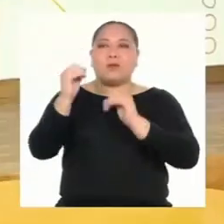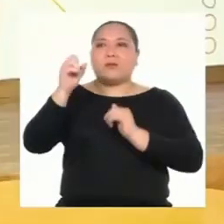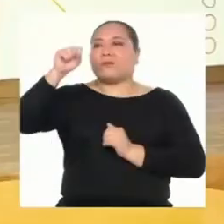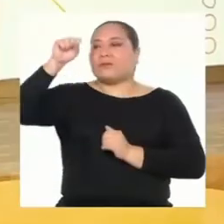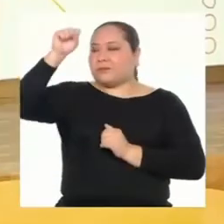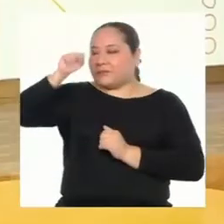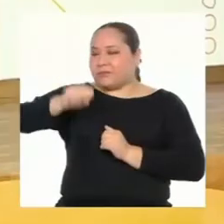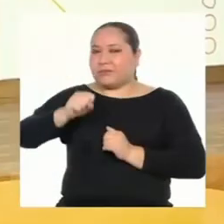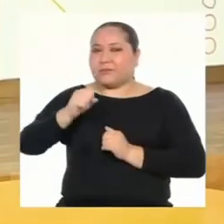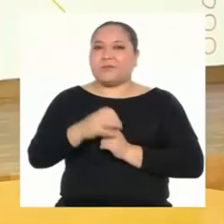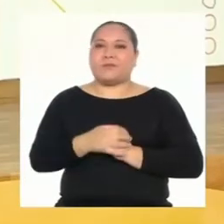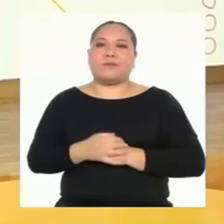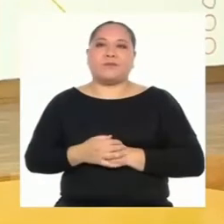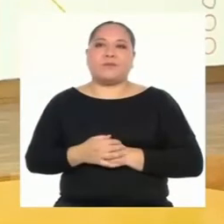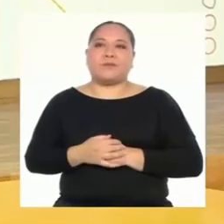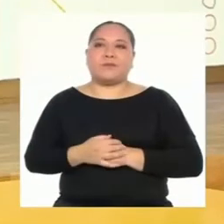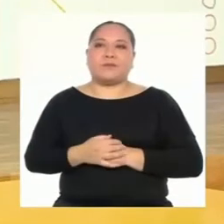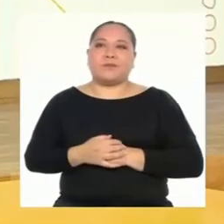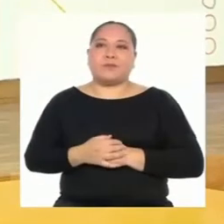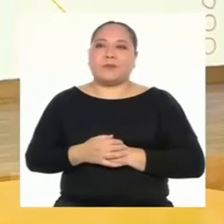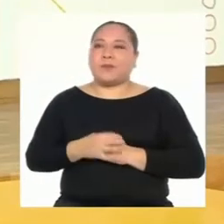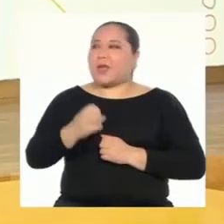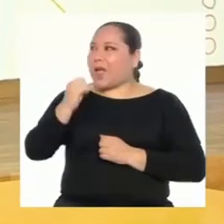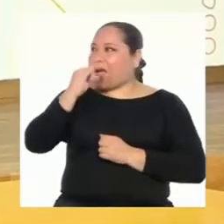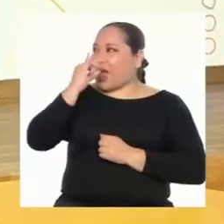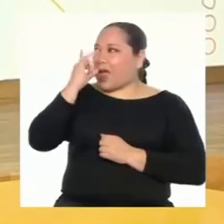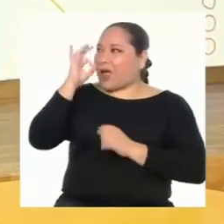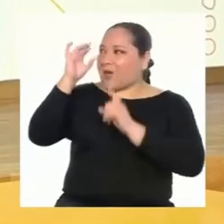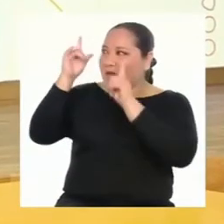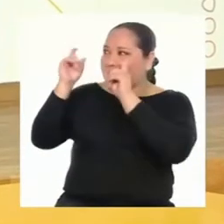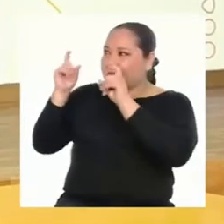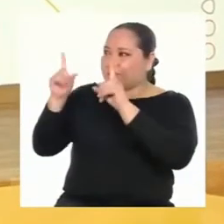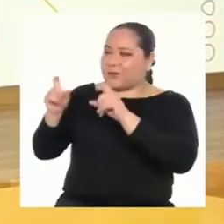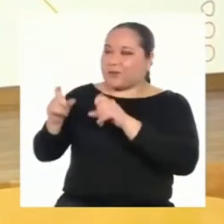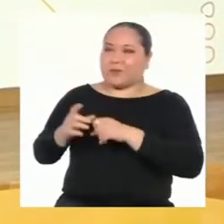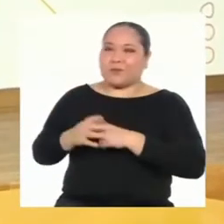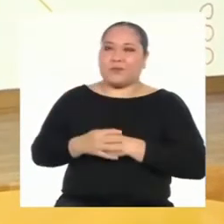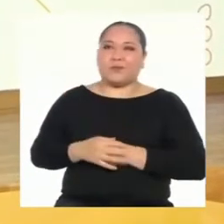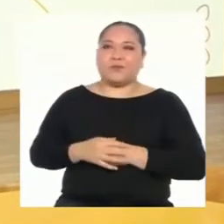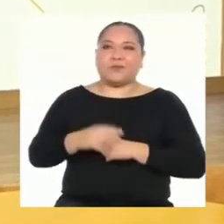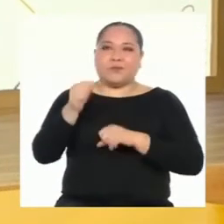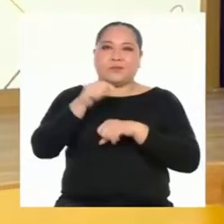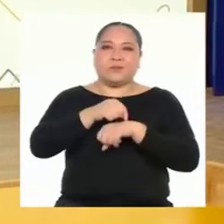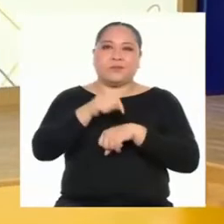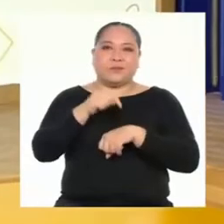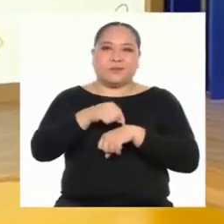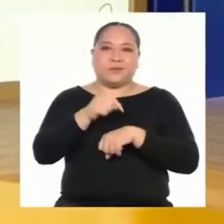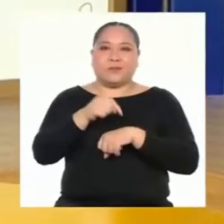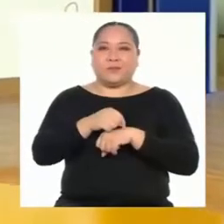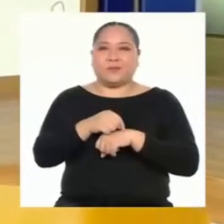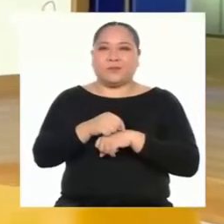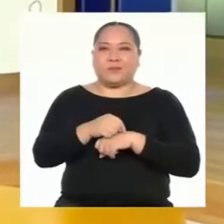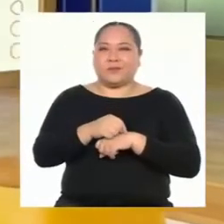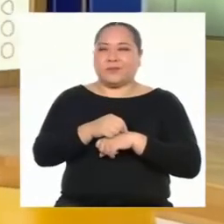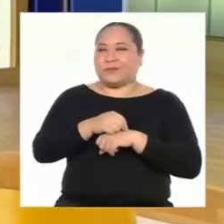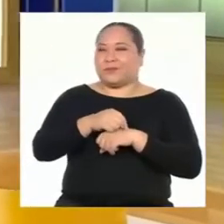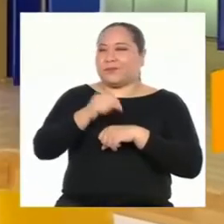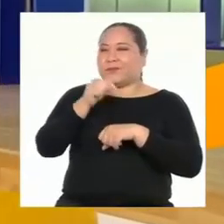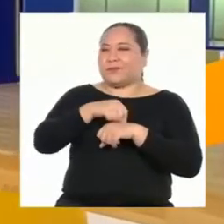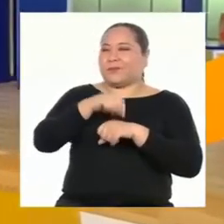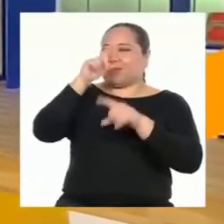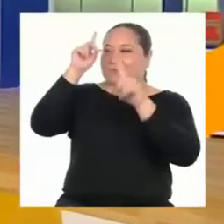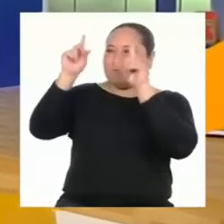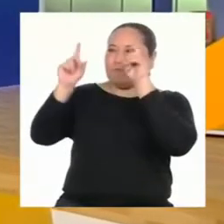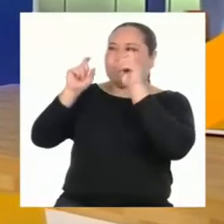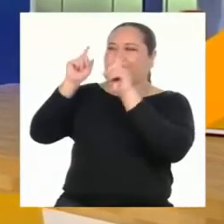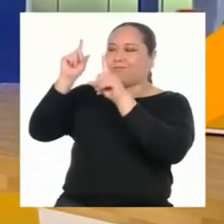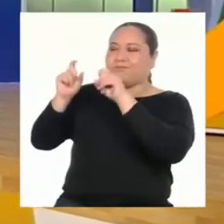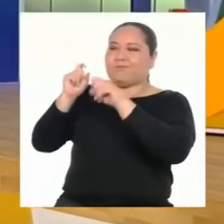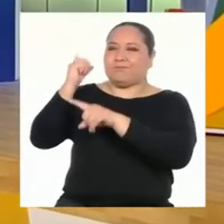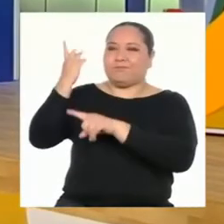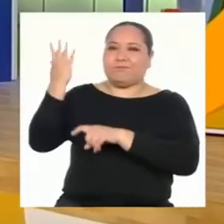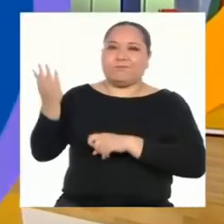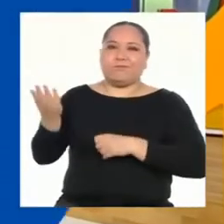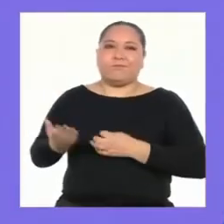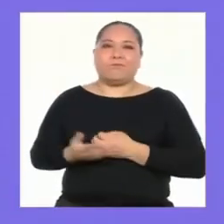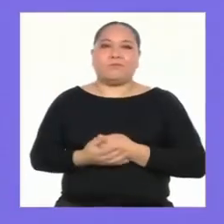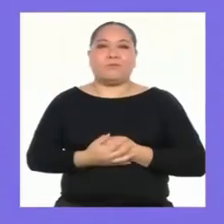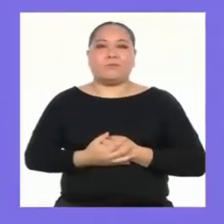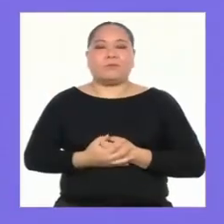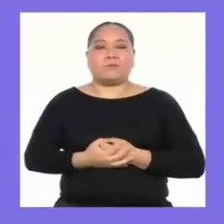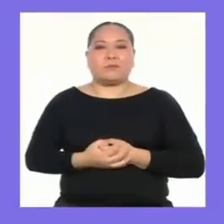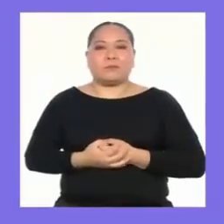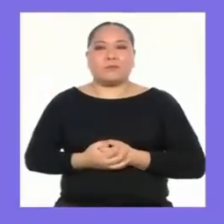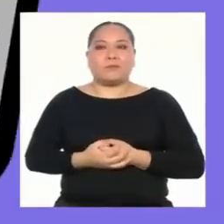que sí. Tenemos algunas preguntas, profesora. Es tiempo de nuestra ronda de